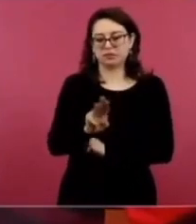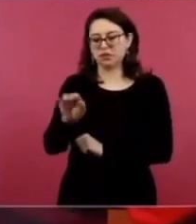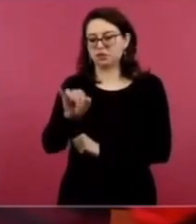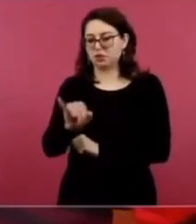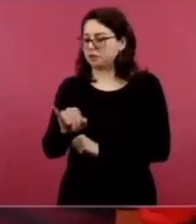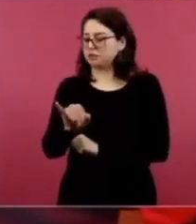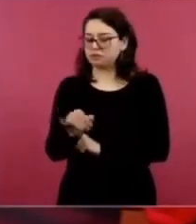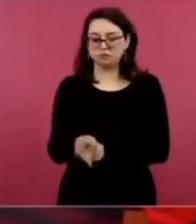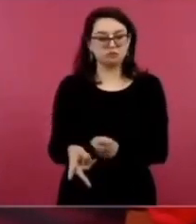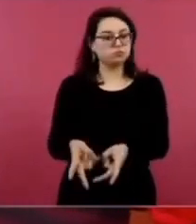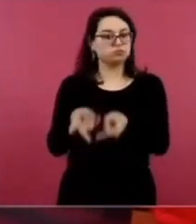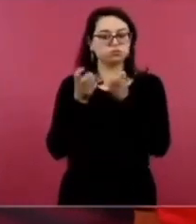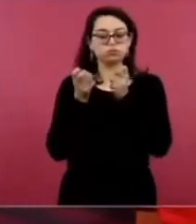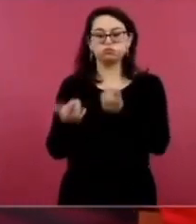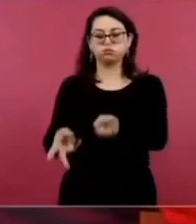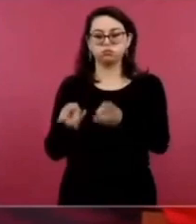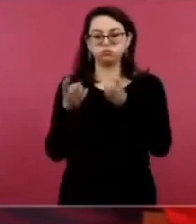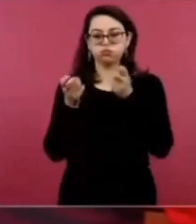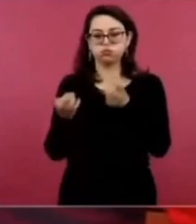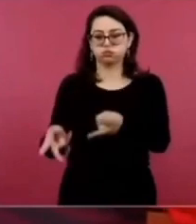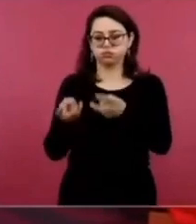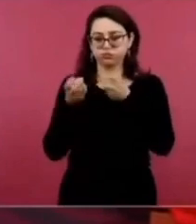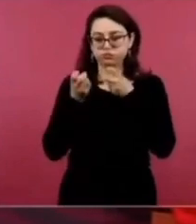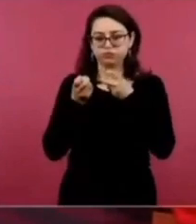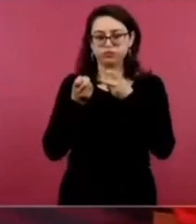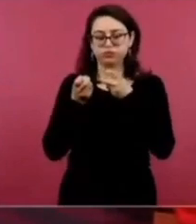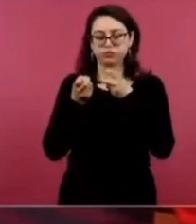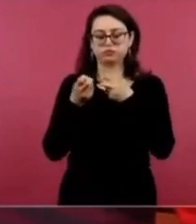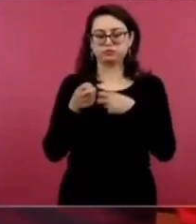me acuerdo yo, cuando más robaban.